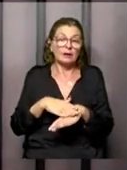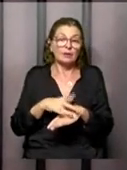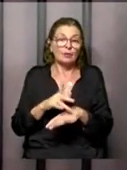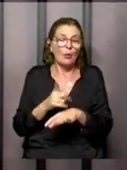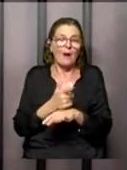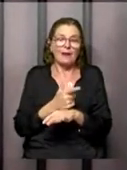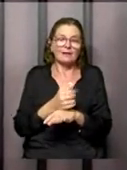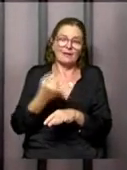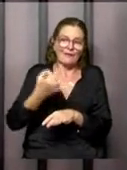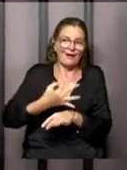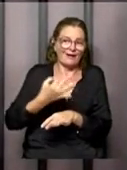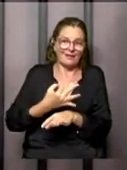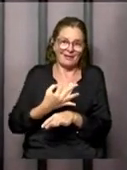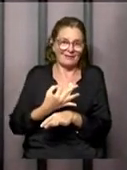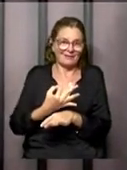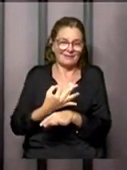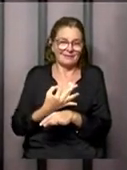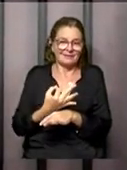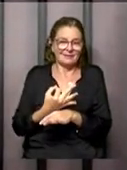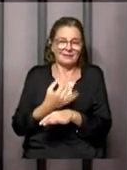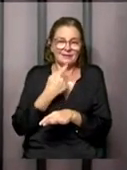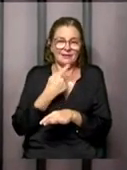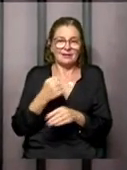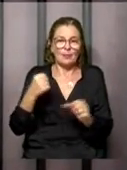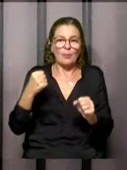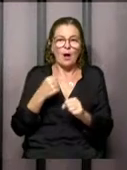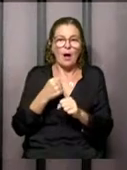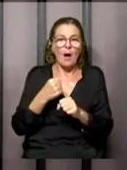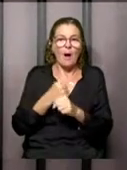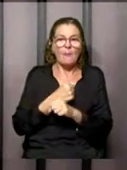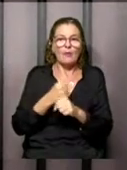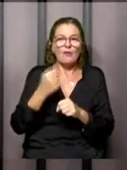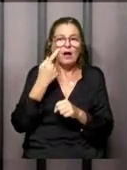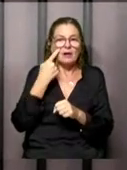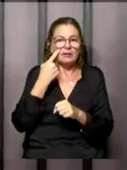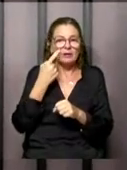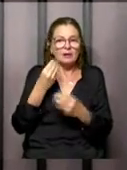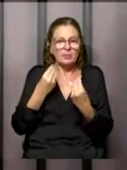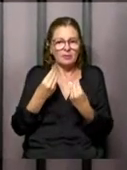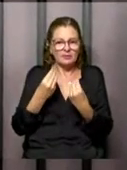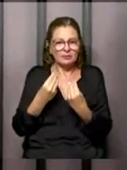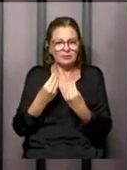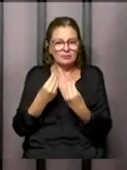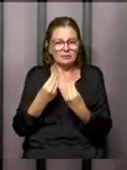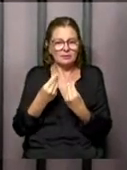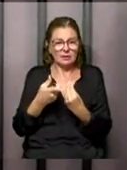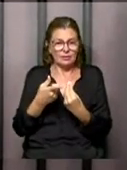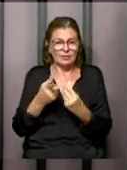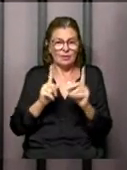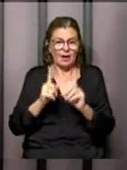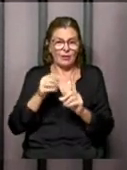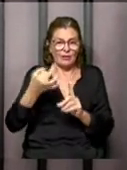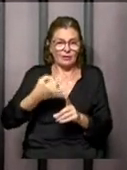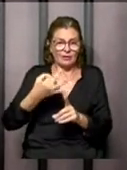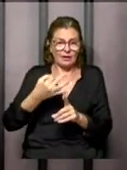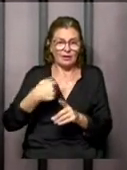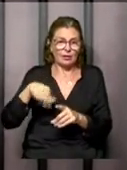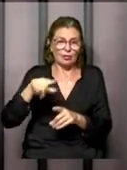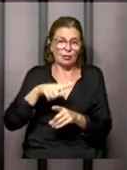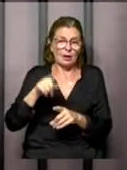certeza de que pueda probar efectivamente lo que le sucedió. Esa es una realidad de todas las víctimas, no de